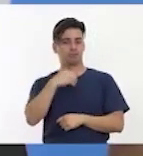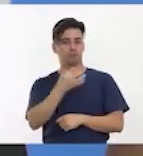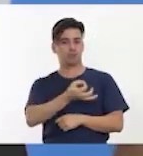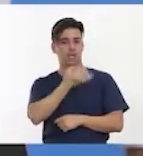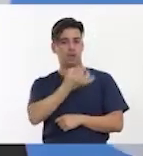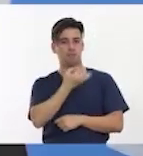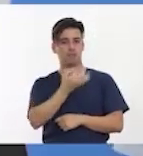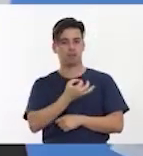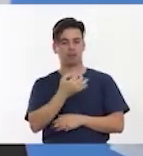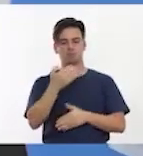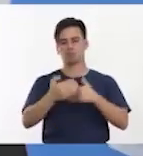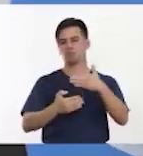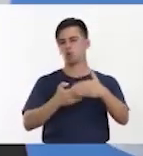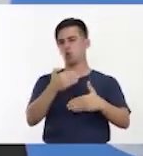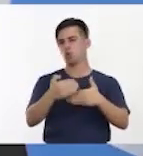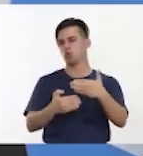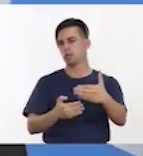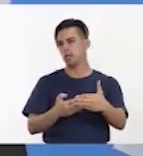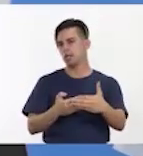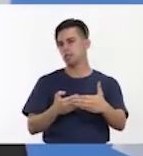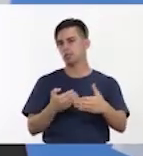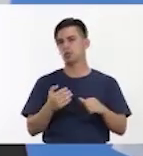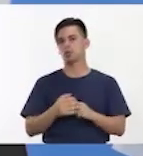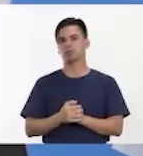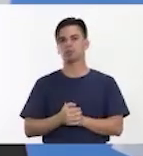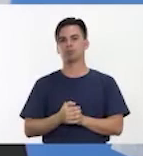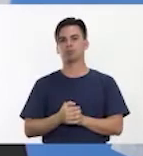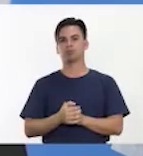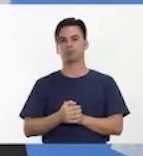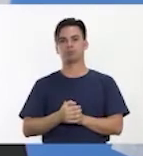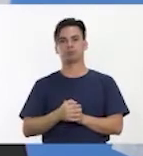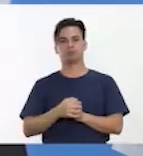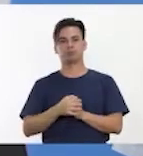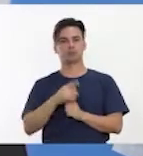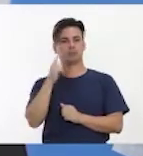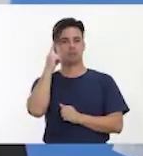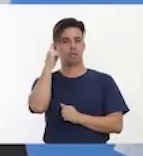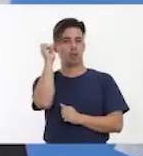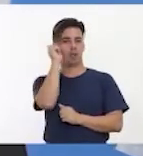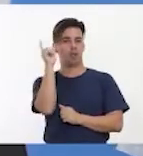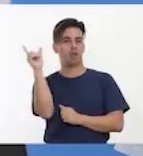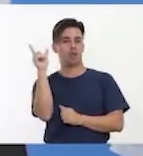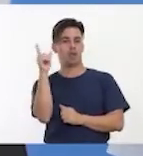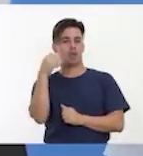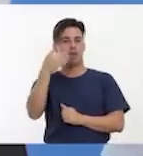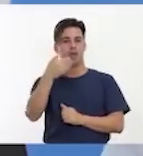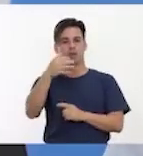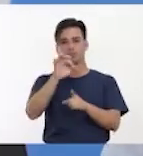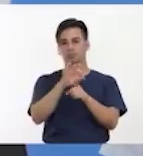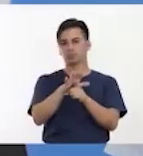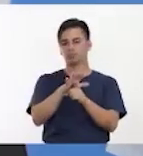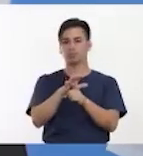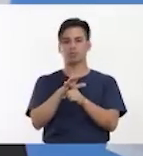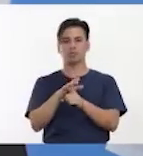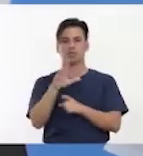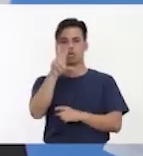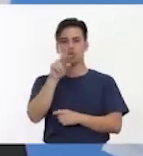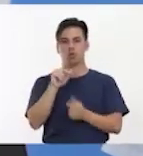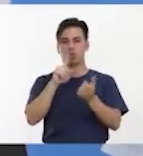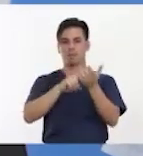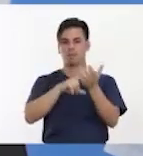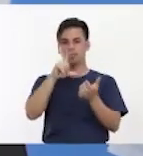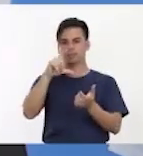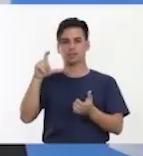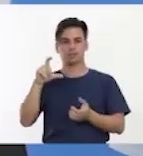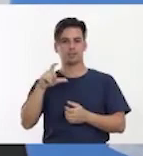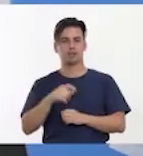proceso de conformación del Partido Comunista de Cuba, el nuevo Partido Comunista de Cuba, que se concreta